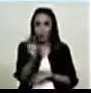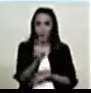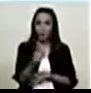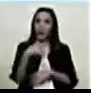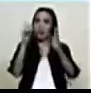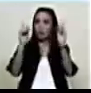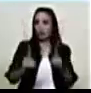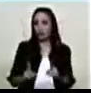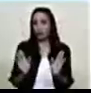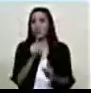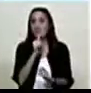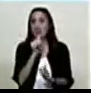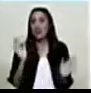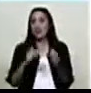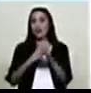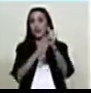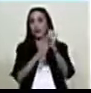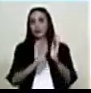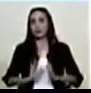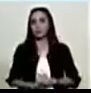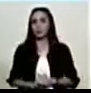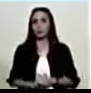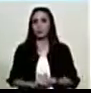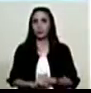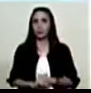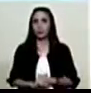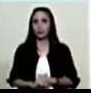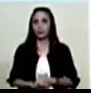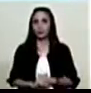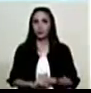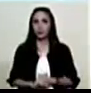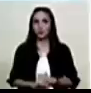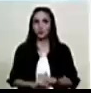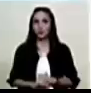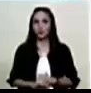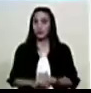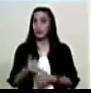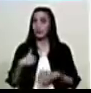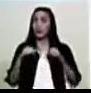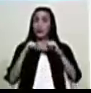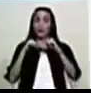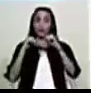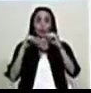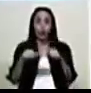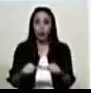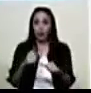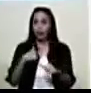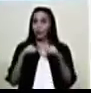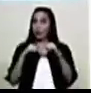votos, aquí me pusieron los votos del pueblo y voy a permanecer aquí